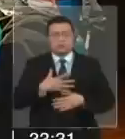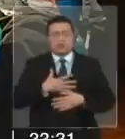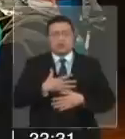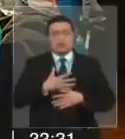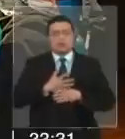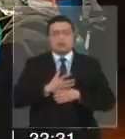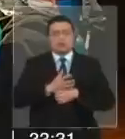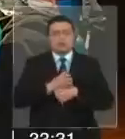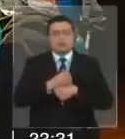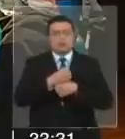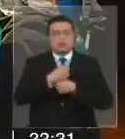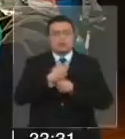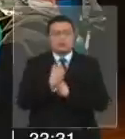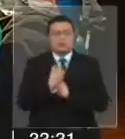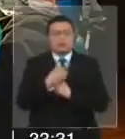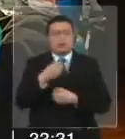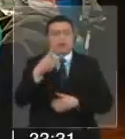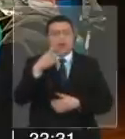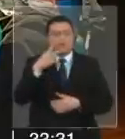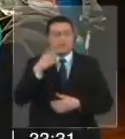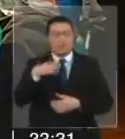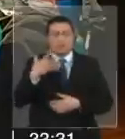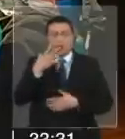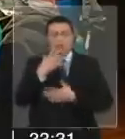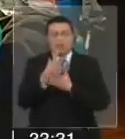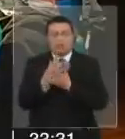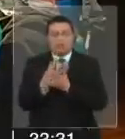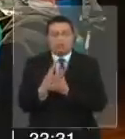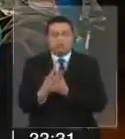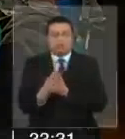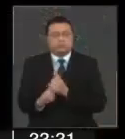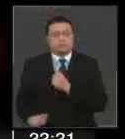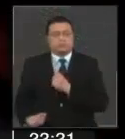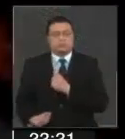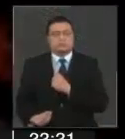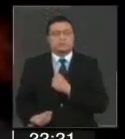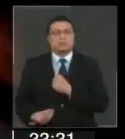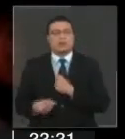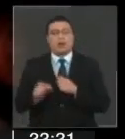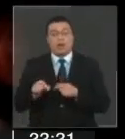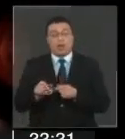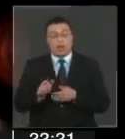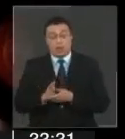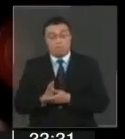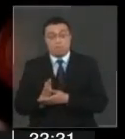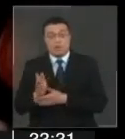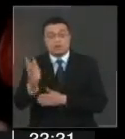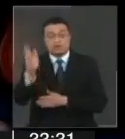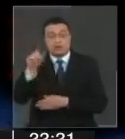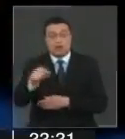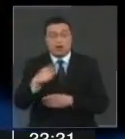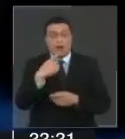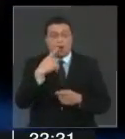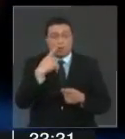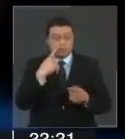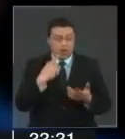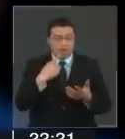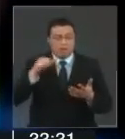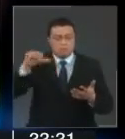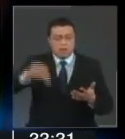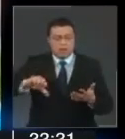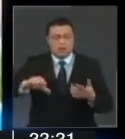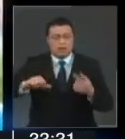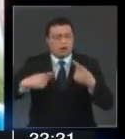No sé, sentía que la vida se me iba así. Y ahí empezó los exámenes, cada examen peor que el otro.